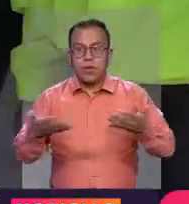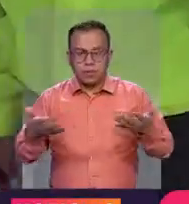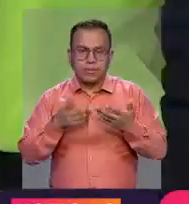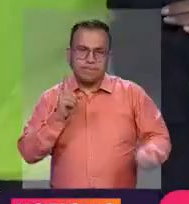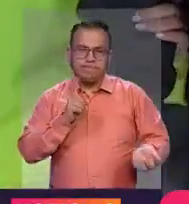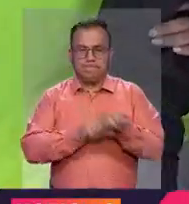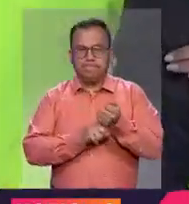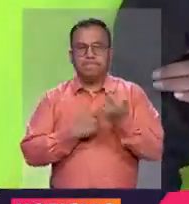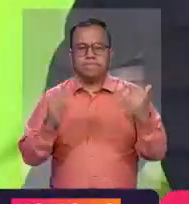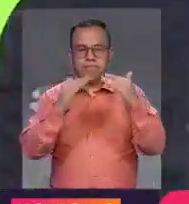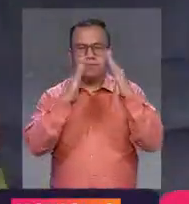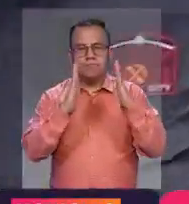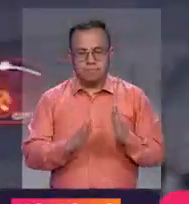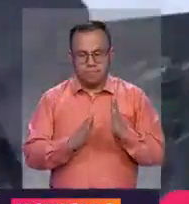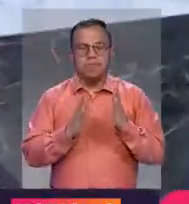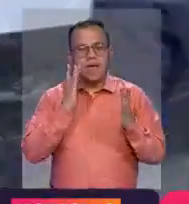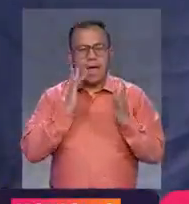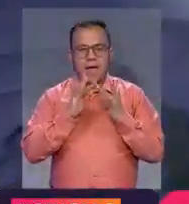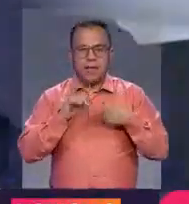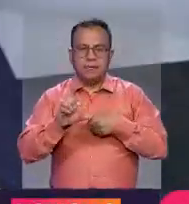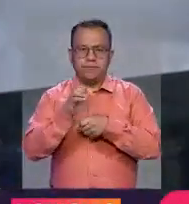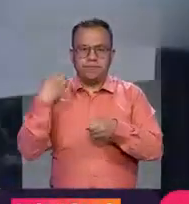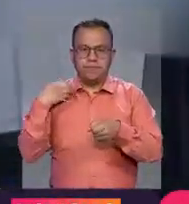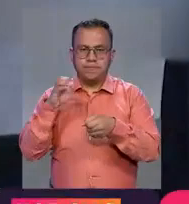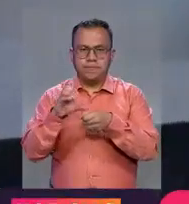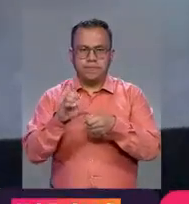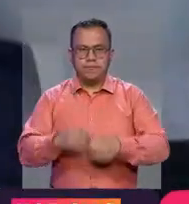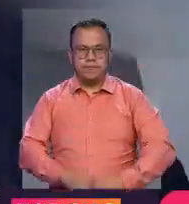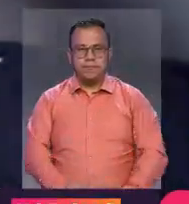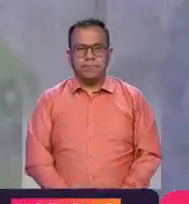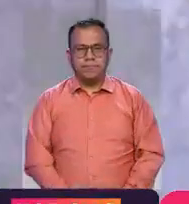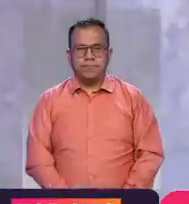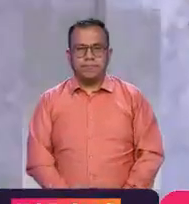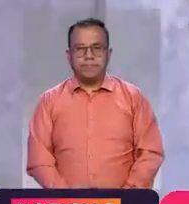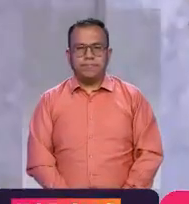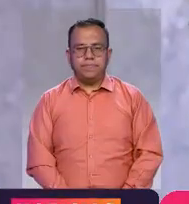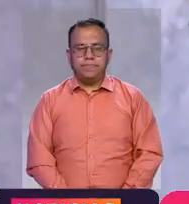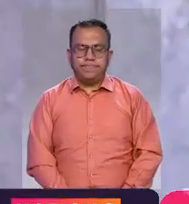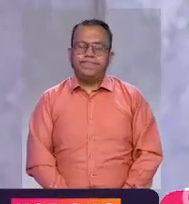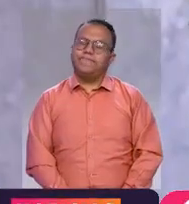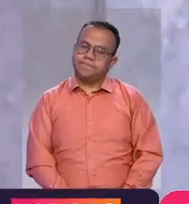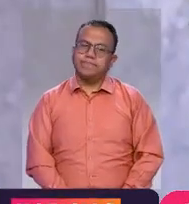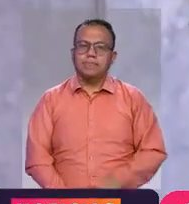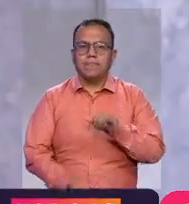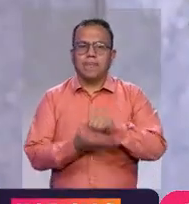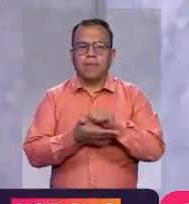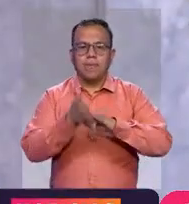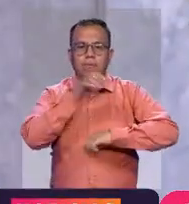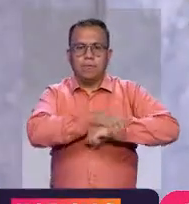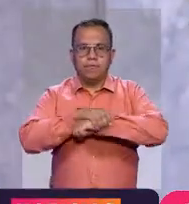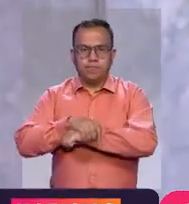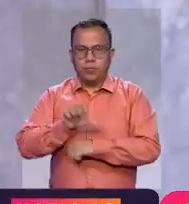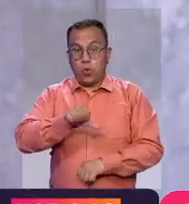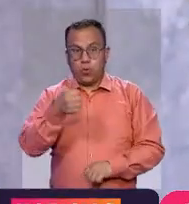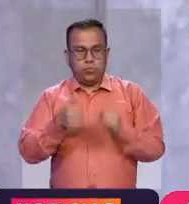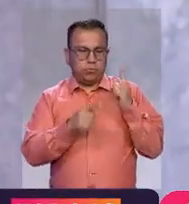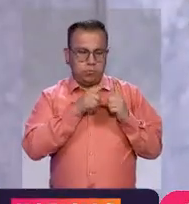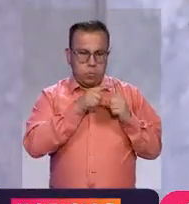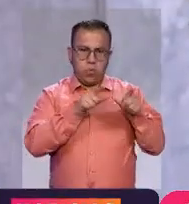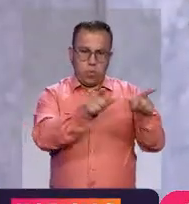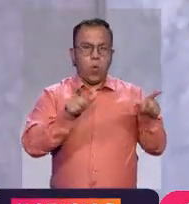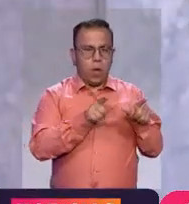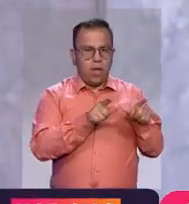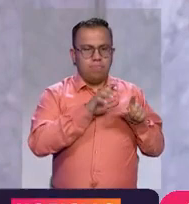los hallaron en una casa ubicada en Ciudad Bolívar, lográndose así la captura de otras tres personas y